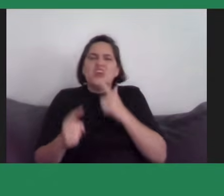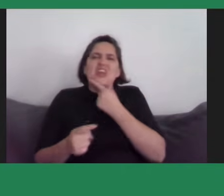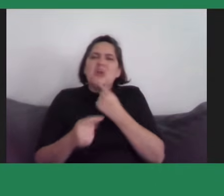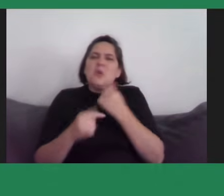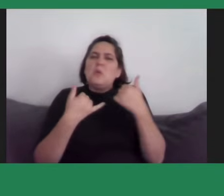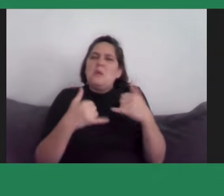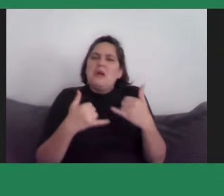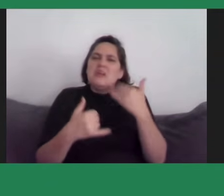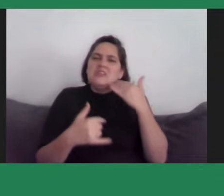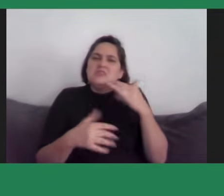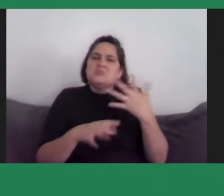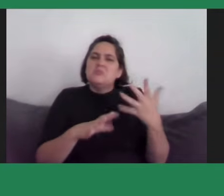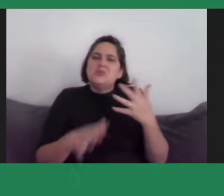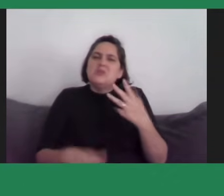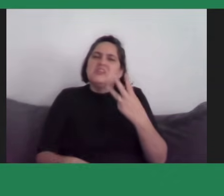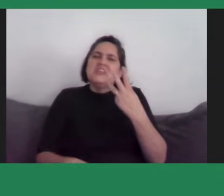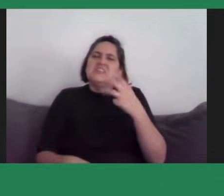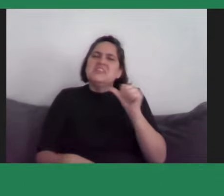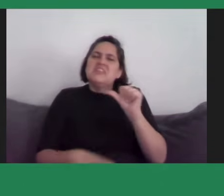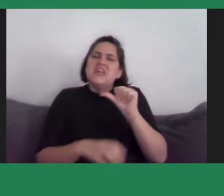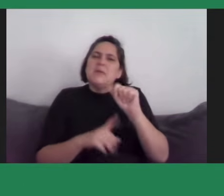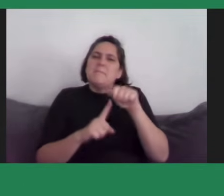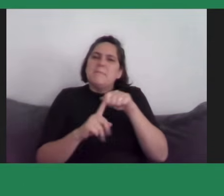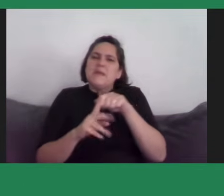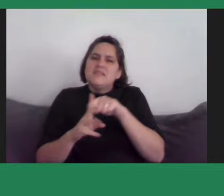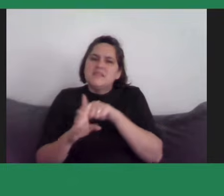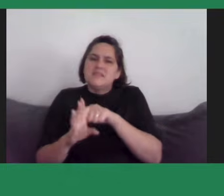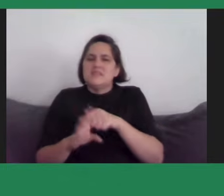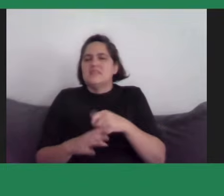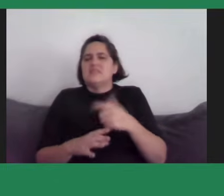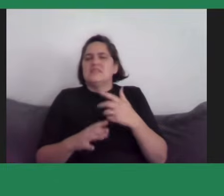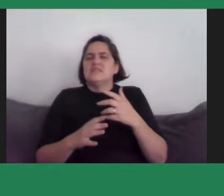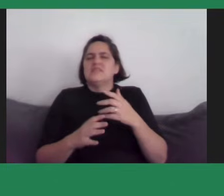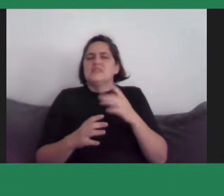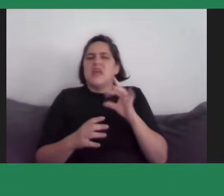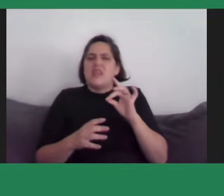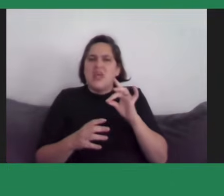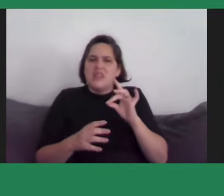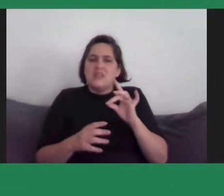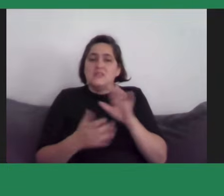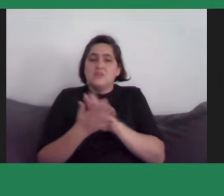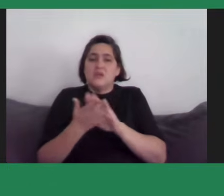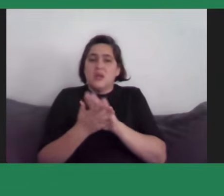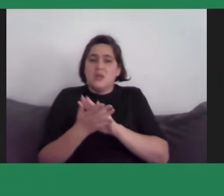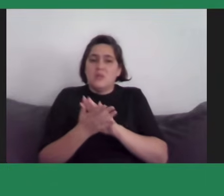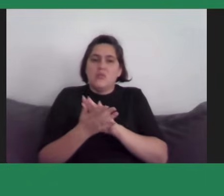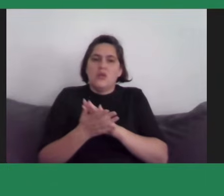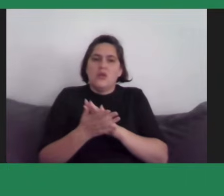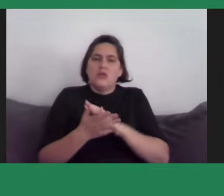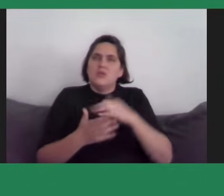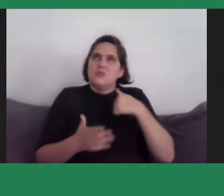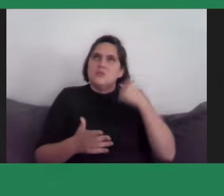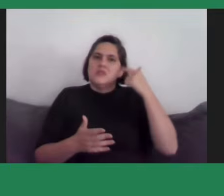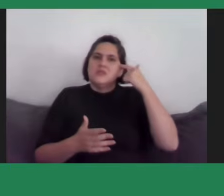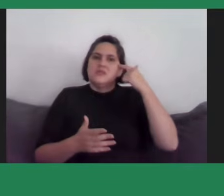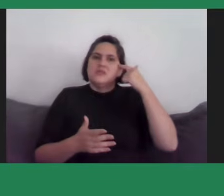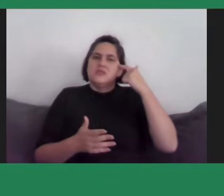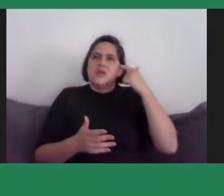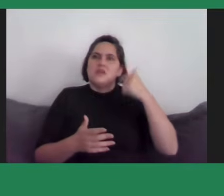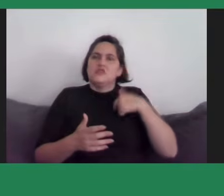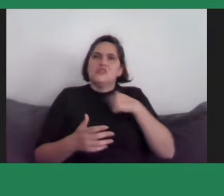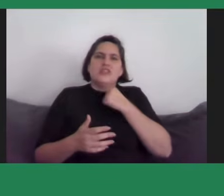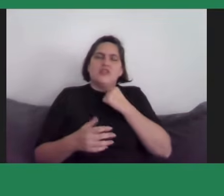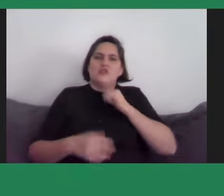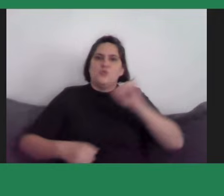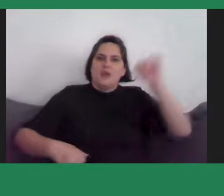36 meses de edad. Cuando no juega a hacer otra cosa como un maestro o un superhéroe hacia los 48 meses de edad. Cuando